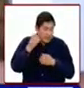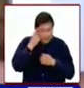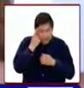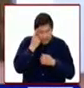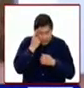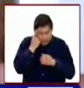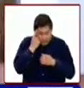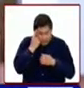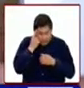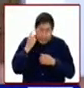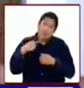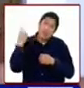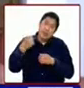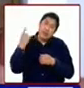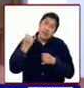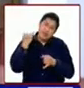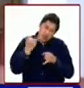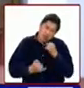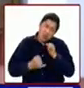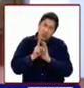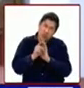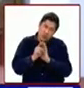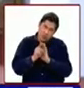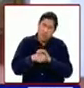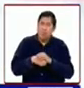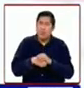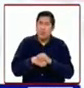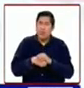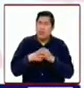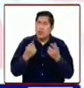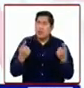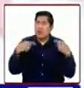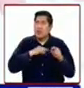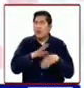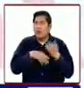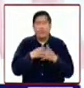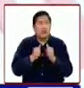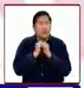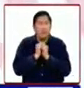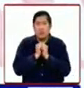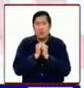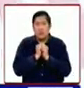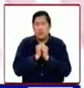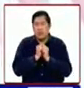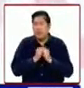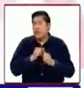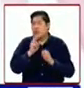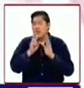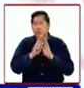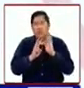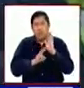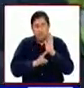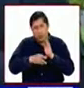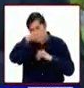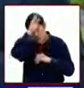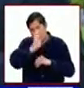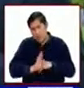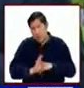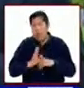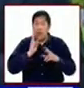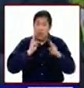Y siempre estuvimos con él hasta el último minuto. Lo intentamos todos juntos, ¿no? Fue la voluntad de Dios